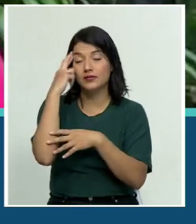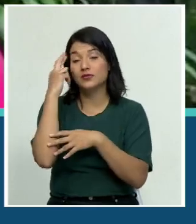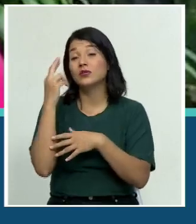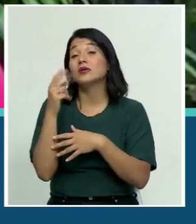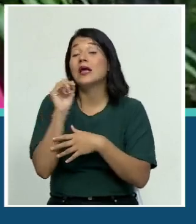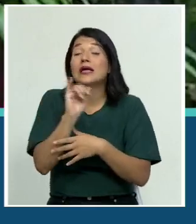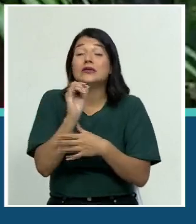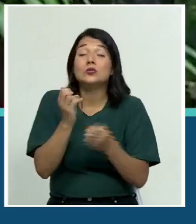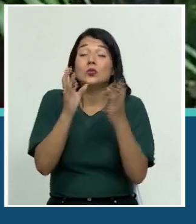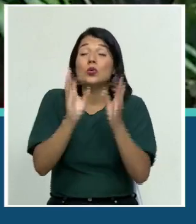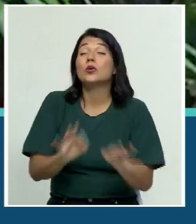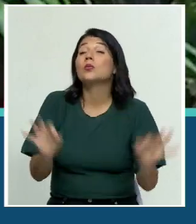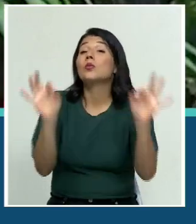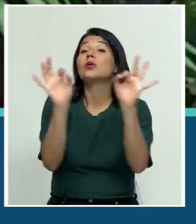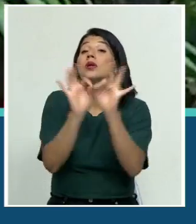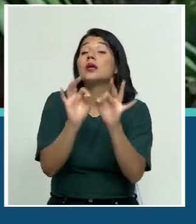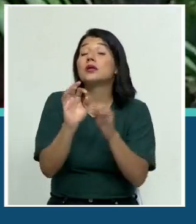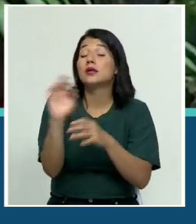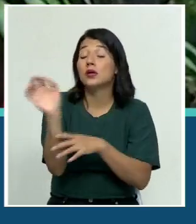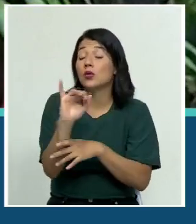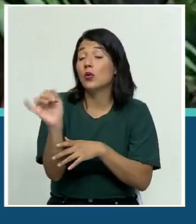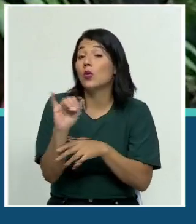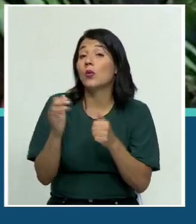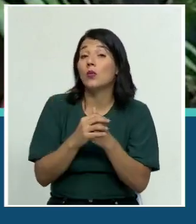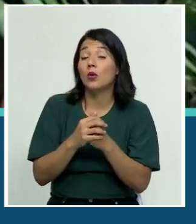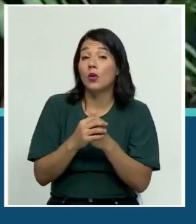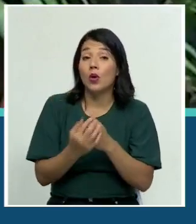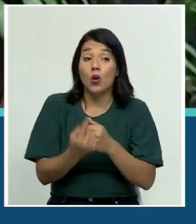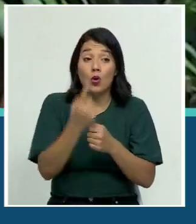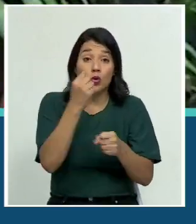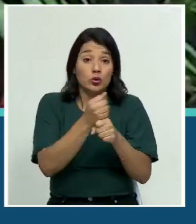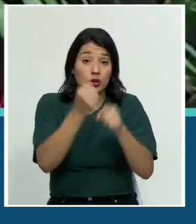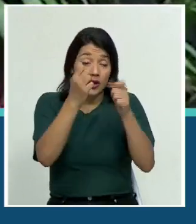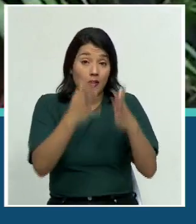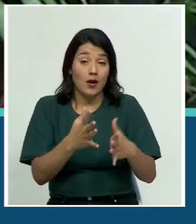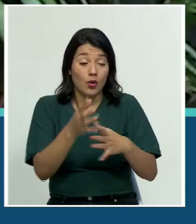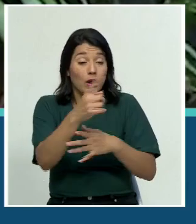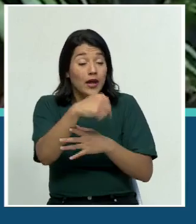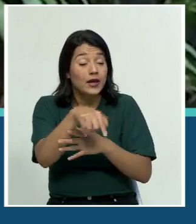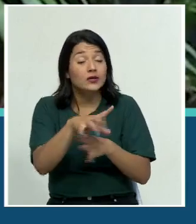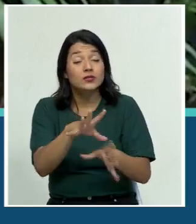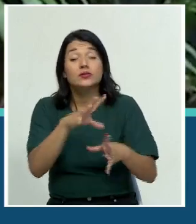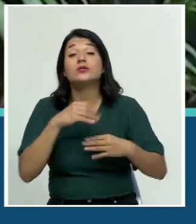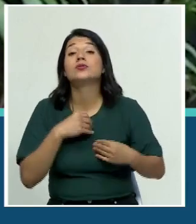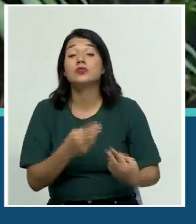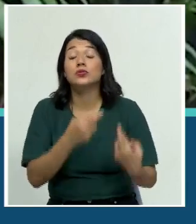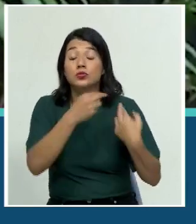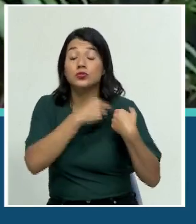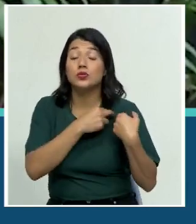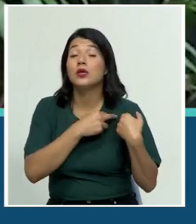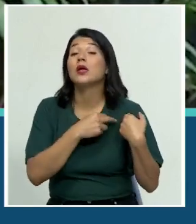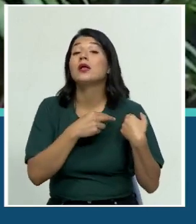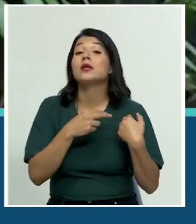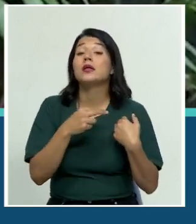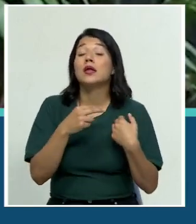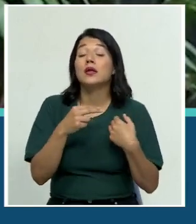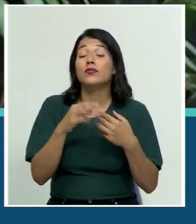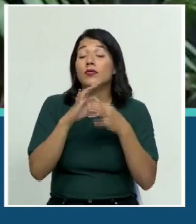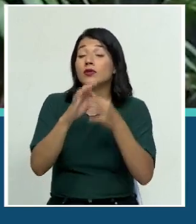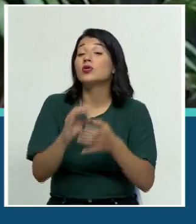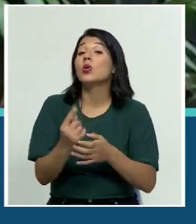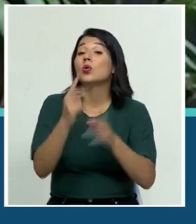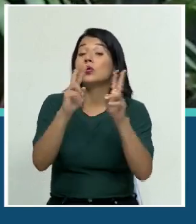tan importante como el cese de unos funcionarios que estuvieron asumiendo responsabilidades particulares sobre un